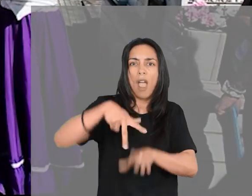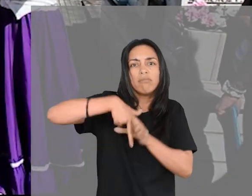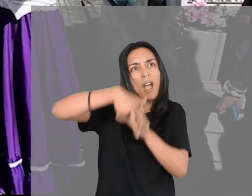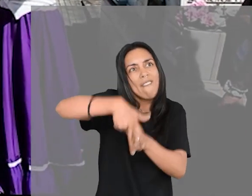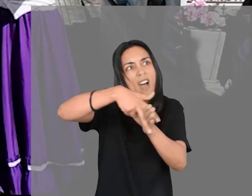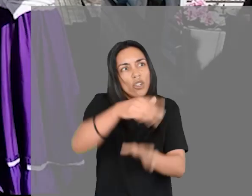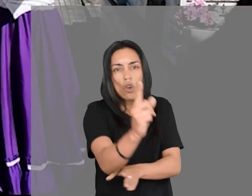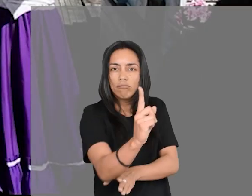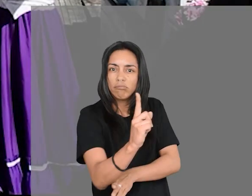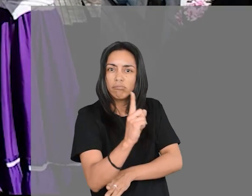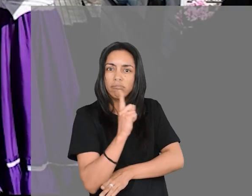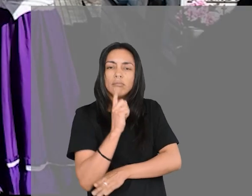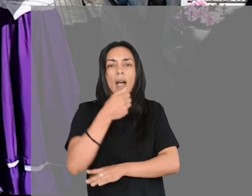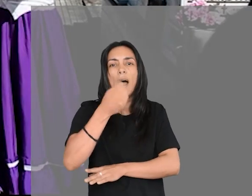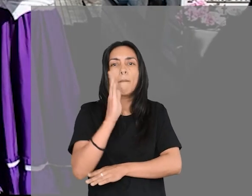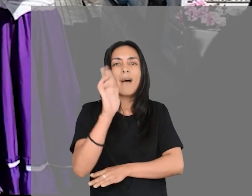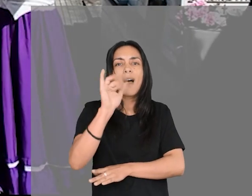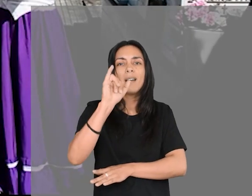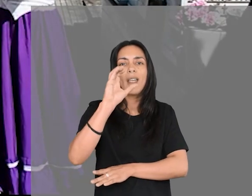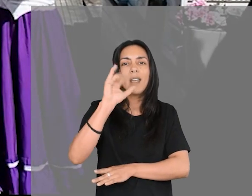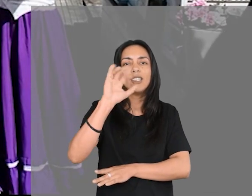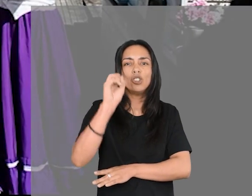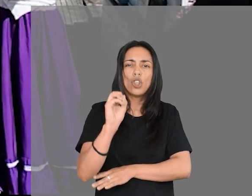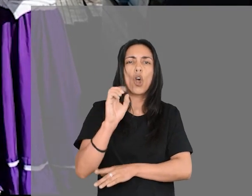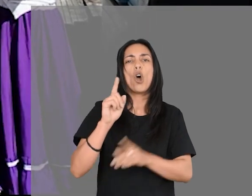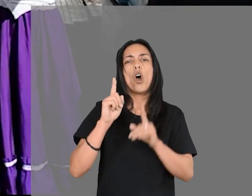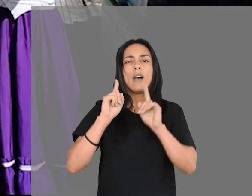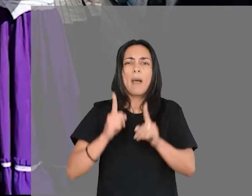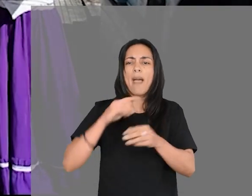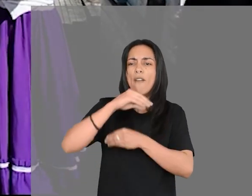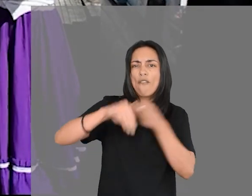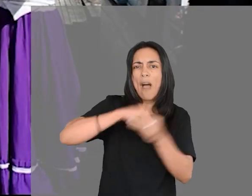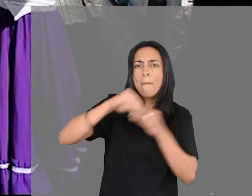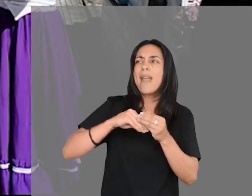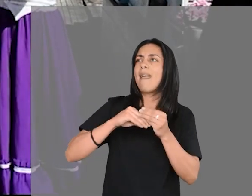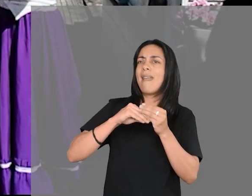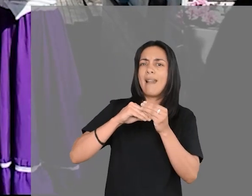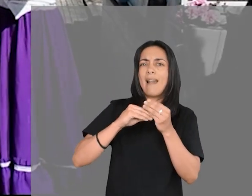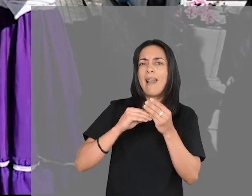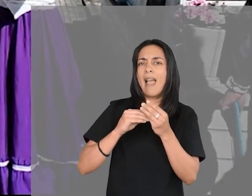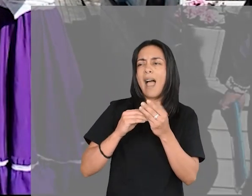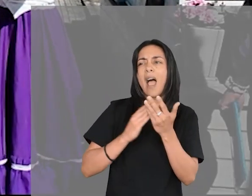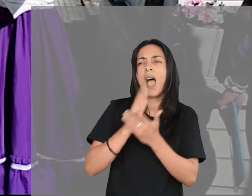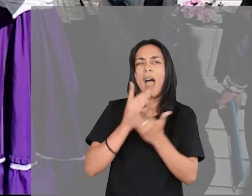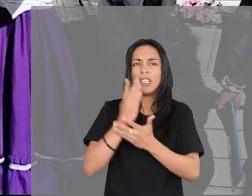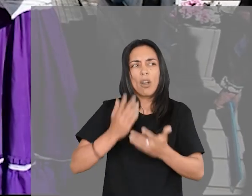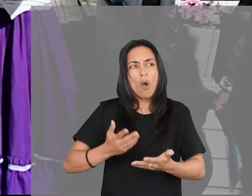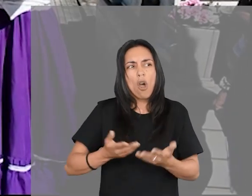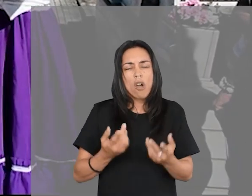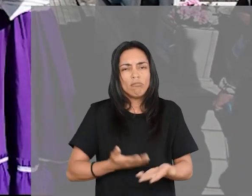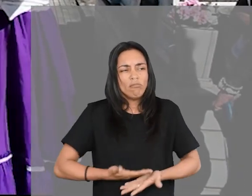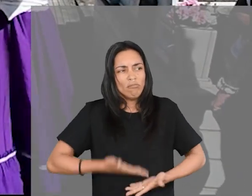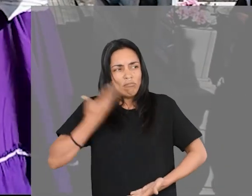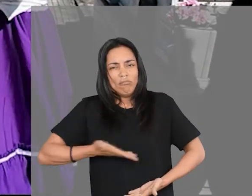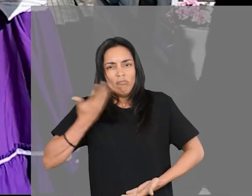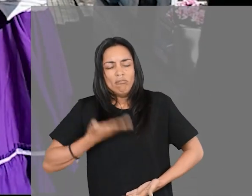que pasara el caballo del líder político Aparicio Saravia. En 1901 Olegaria se fue a Minas debido a la disputa familiar y abrió una